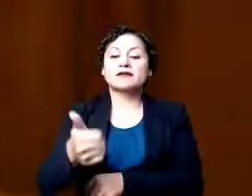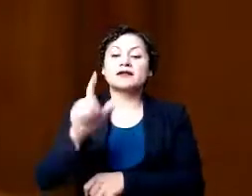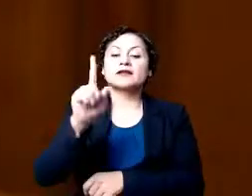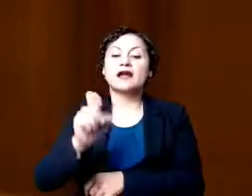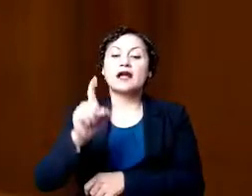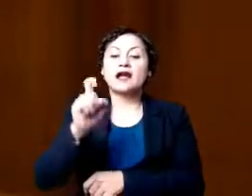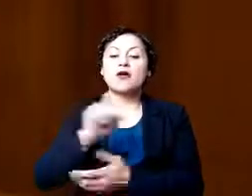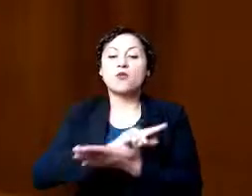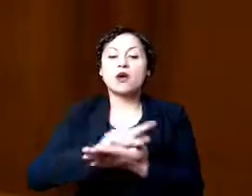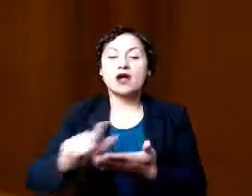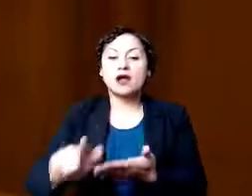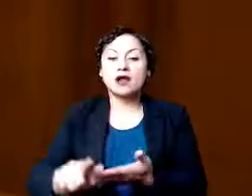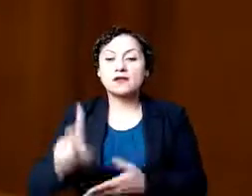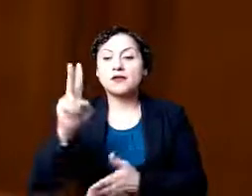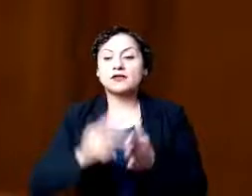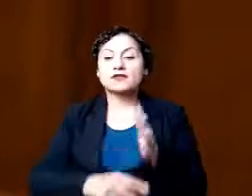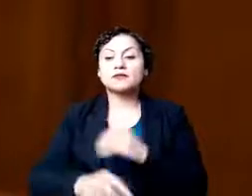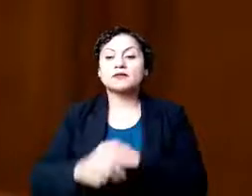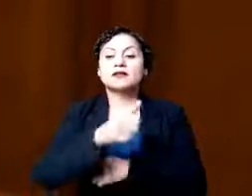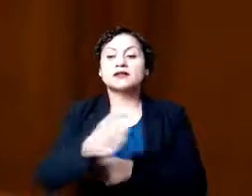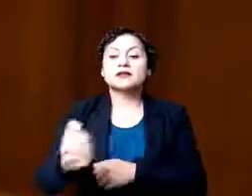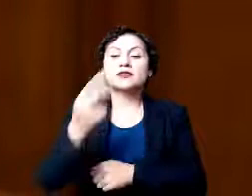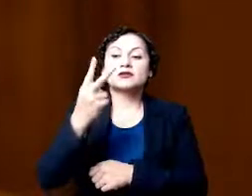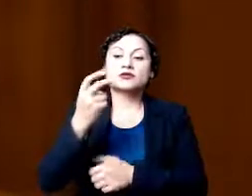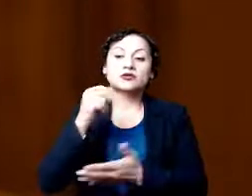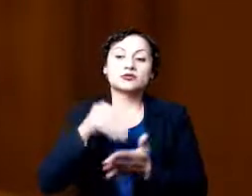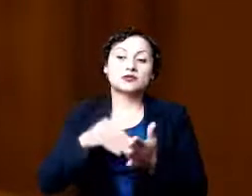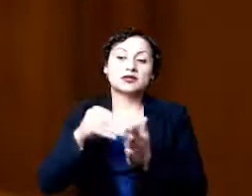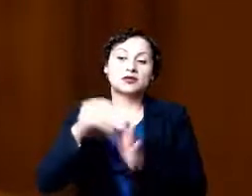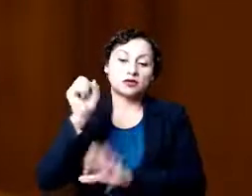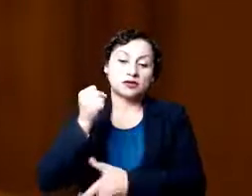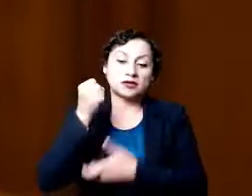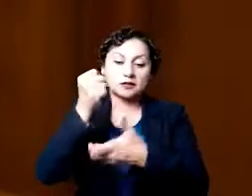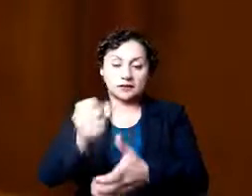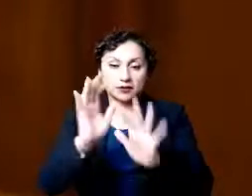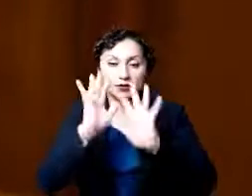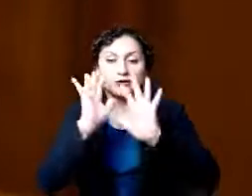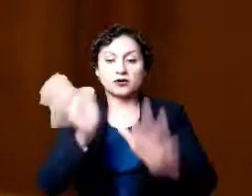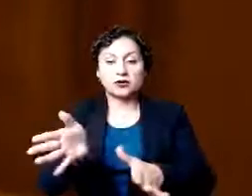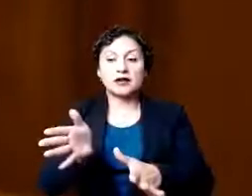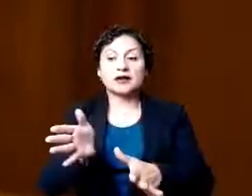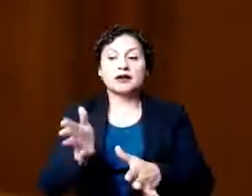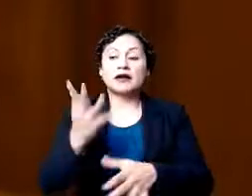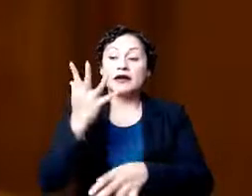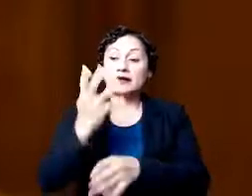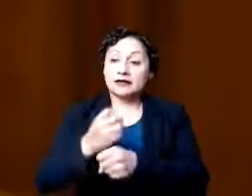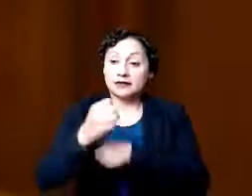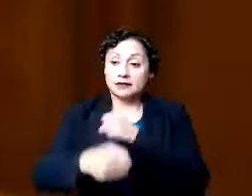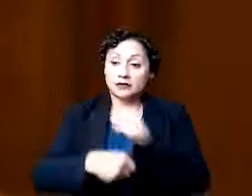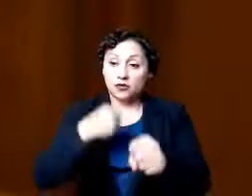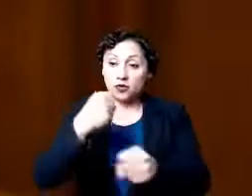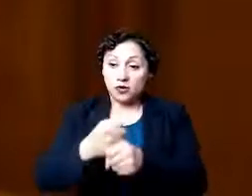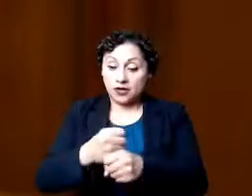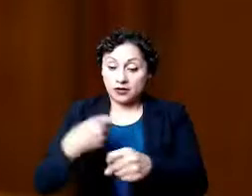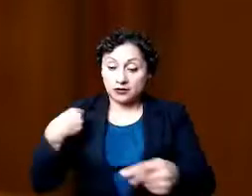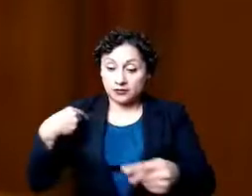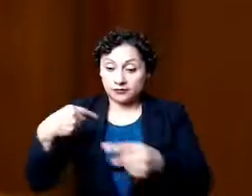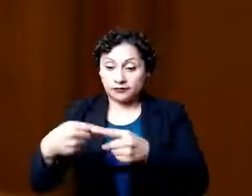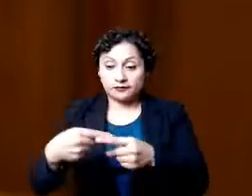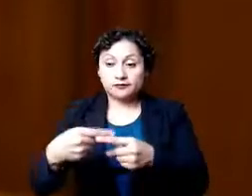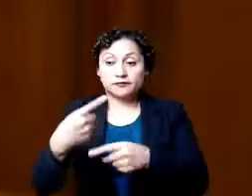suman 2.602 millones de pesos y en el quinto informe quinto año de gobierno se han ejercido más